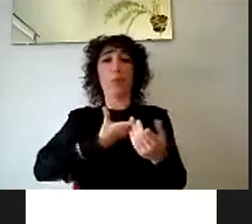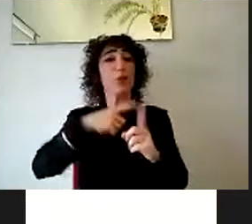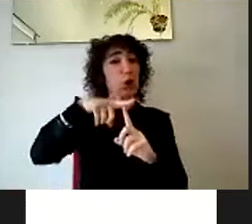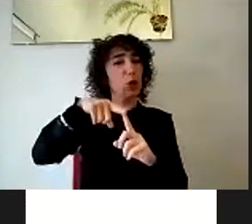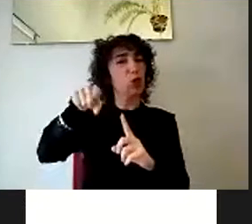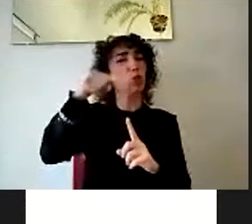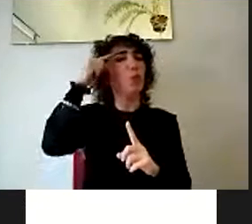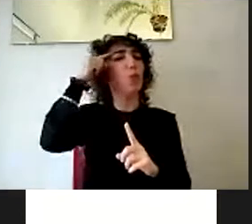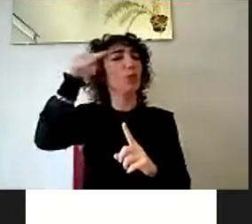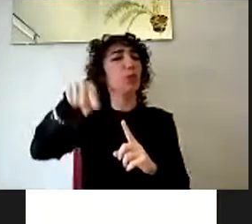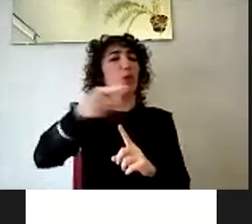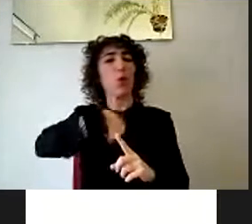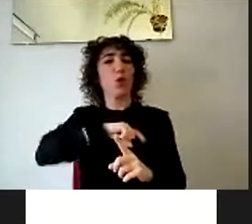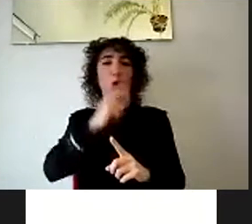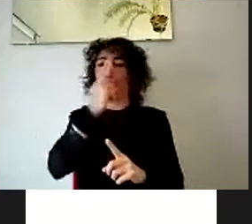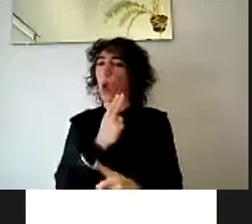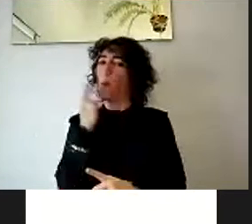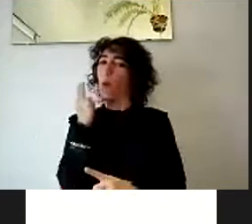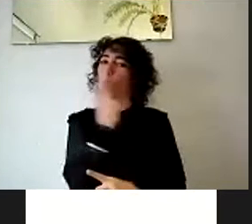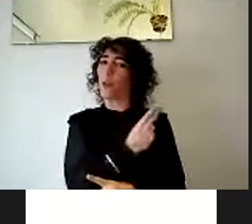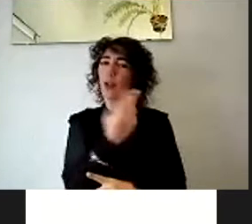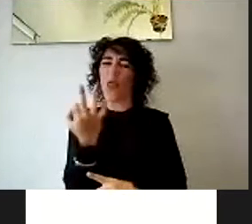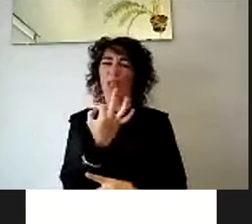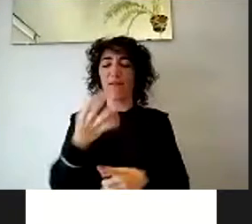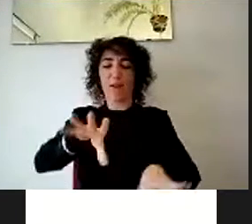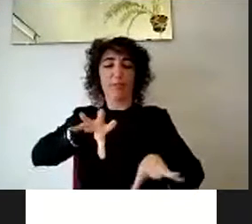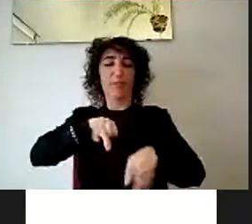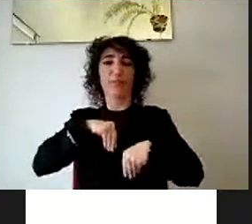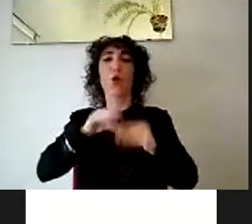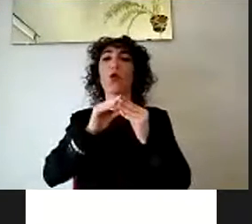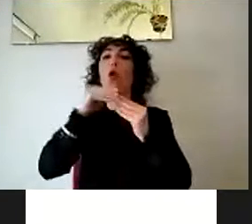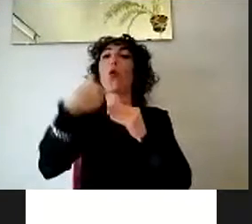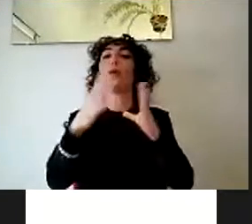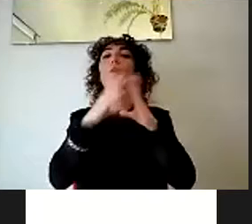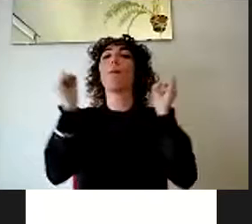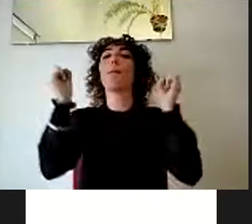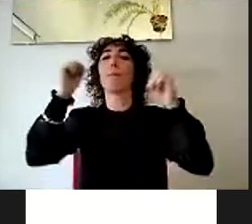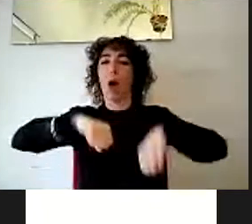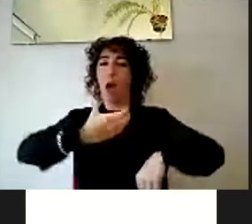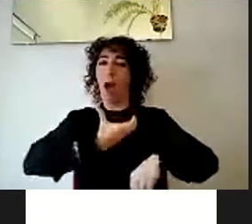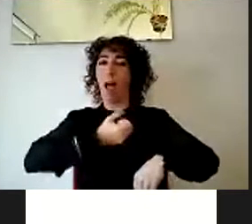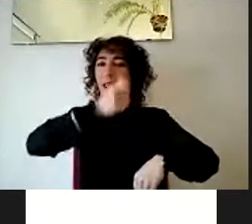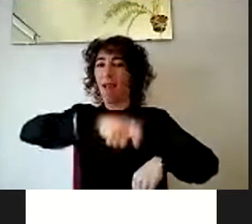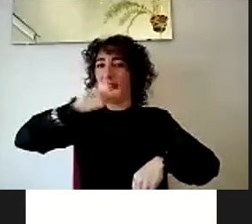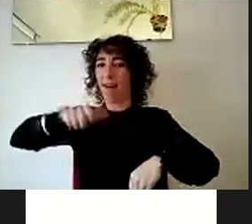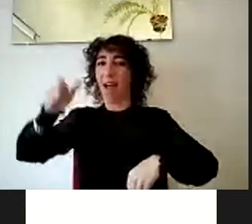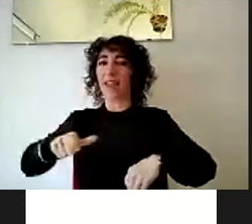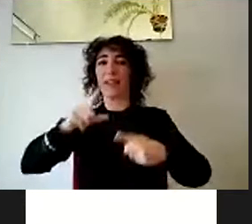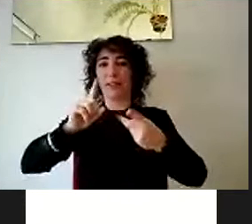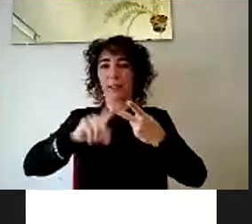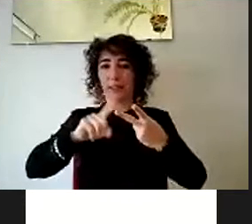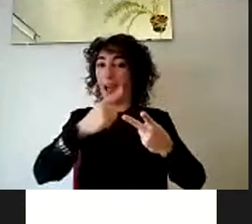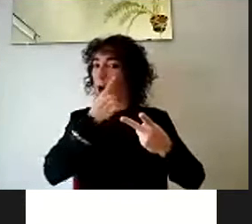que tenemos que asumir el compromiso de tener el documento del pacto por los alcaldes vigente, la auditoría energética y el